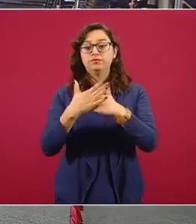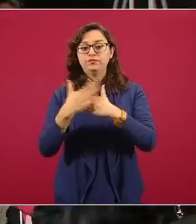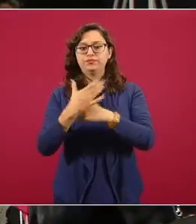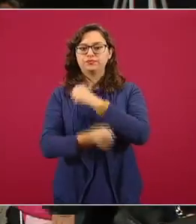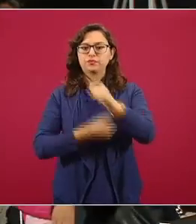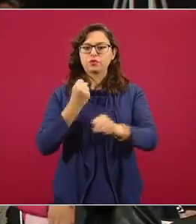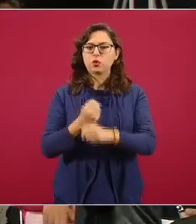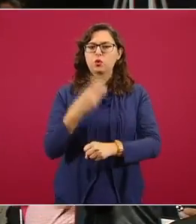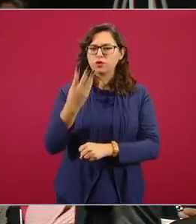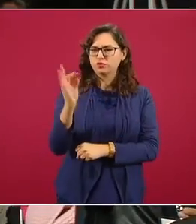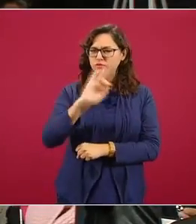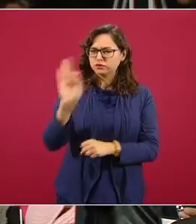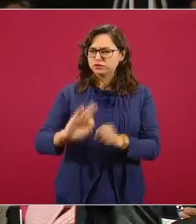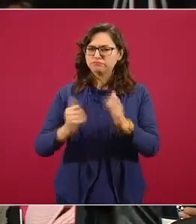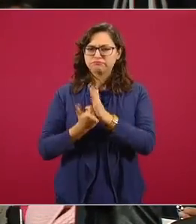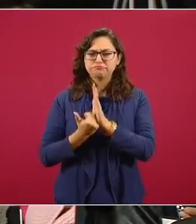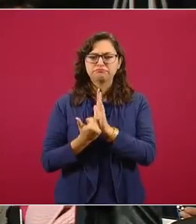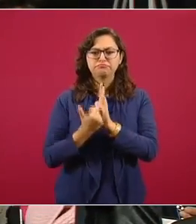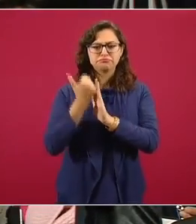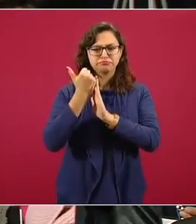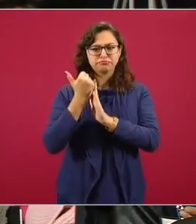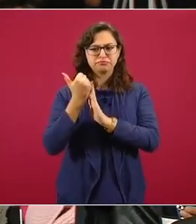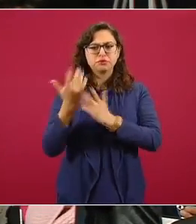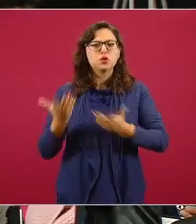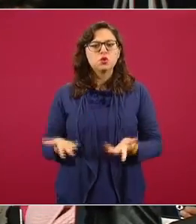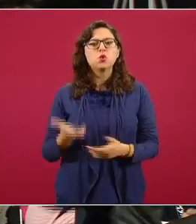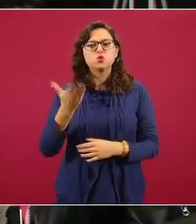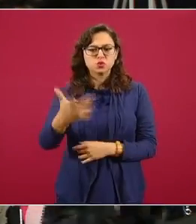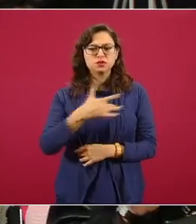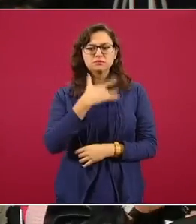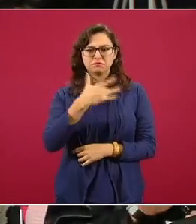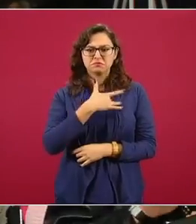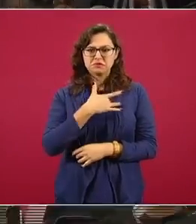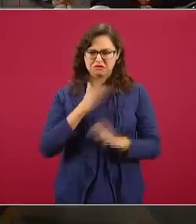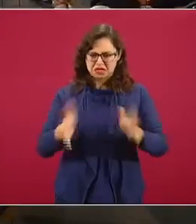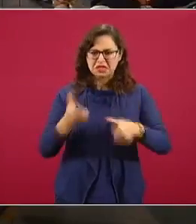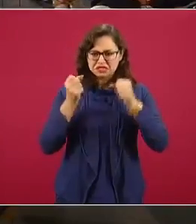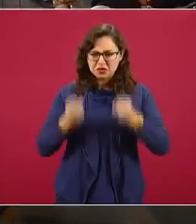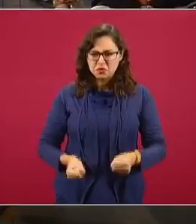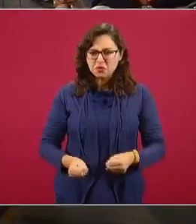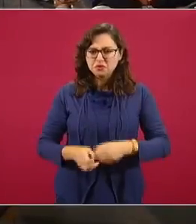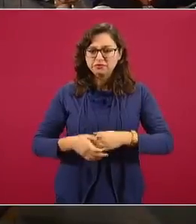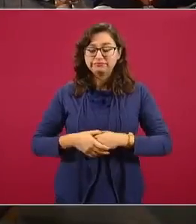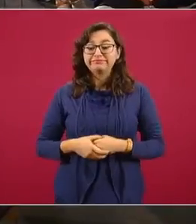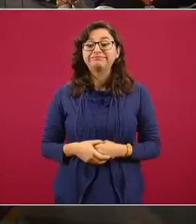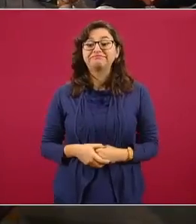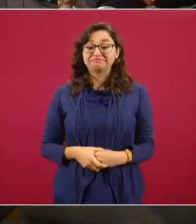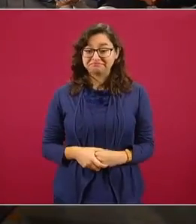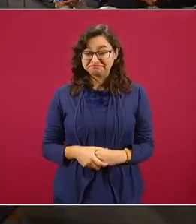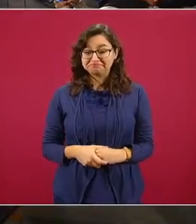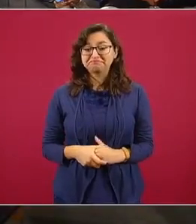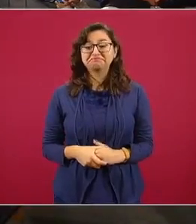Saber sus expectativas, ya que tenemos todo esto, al parecer ya configurado, ¿no? Sí, vamos muy bien,